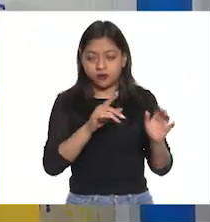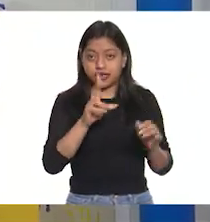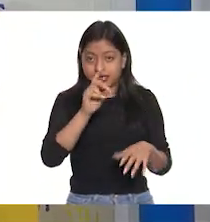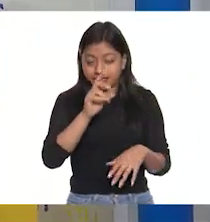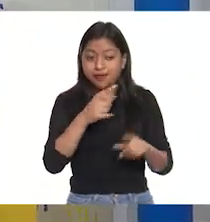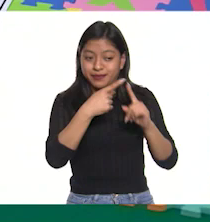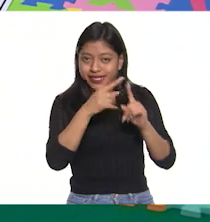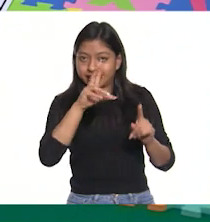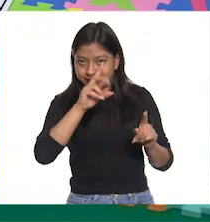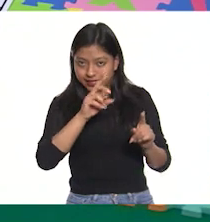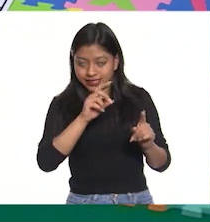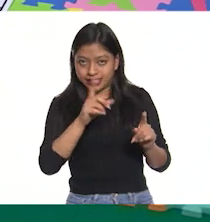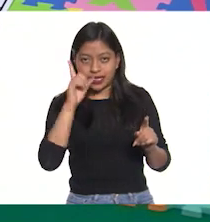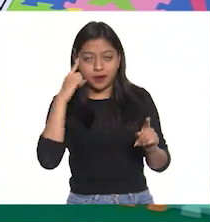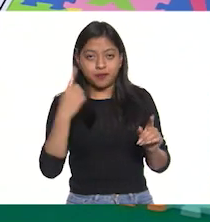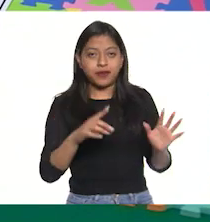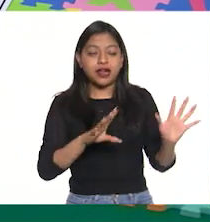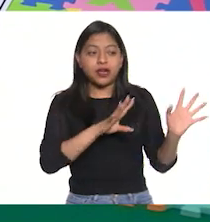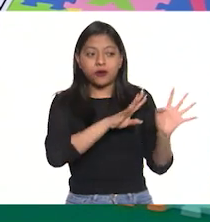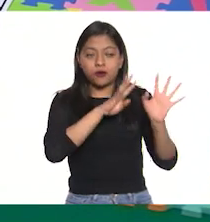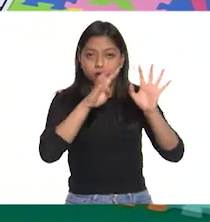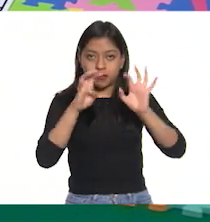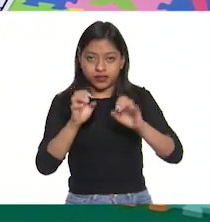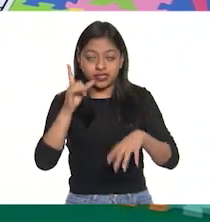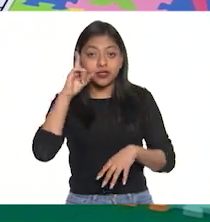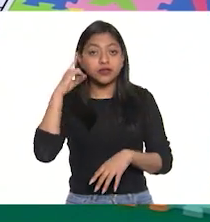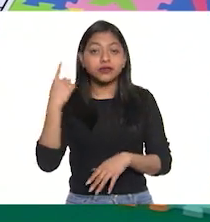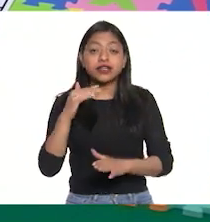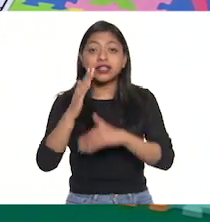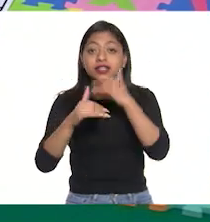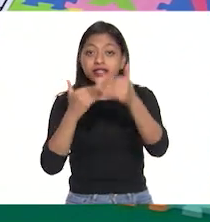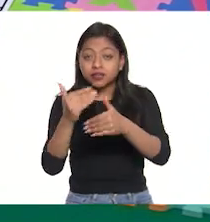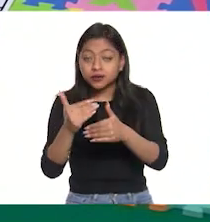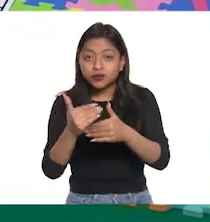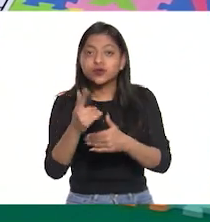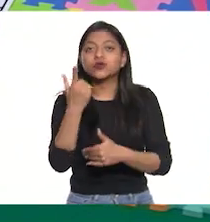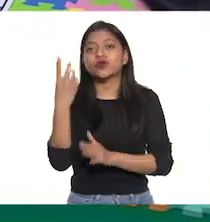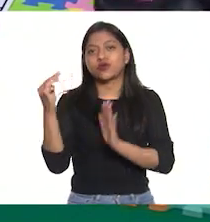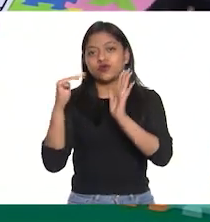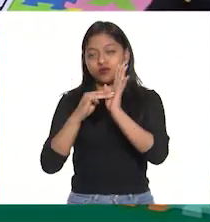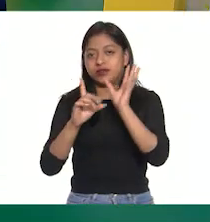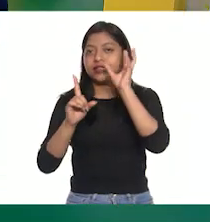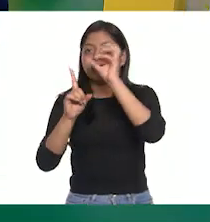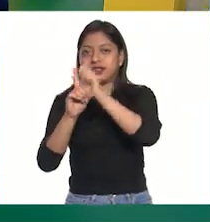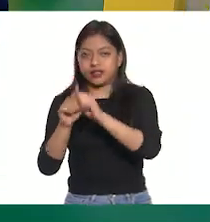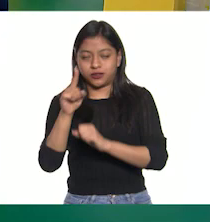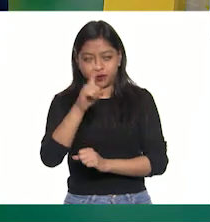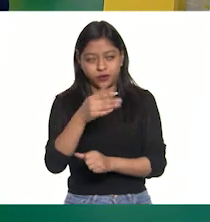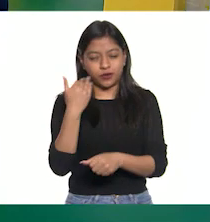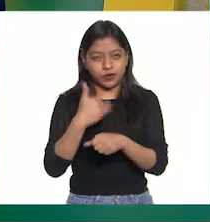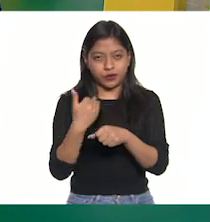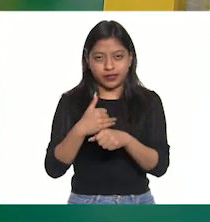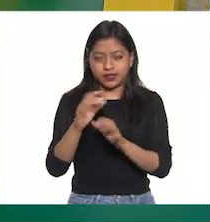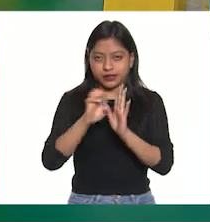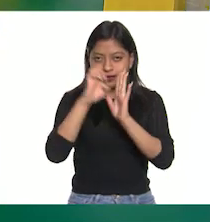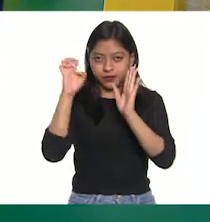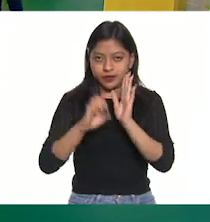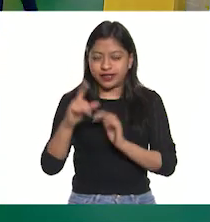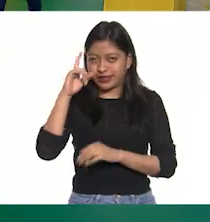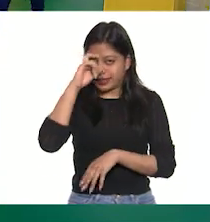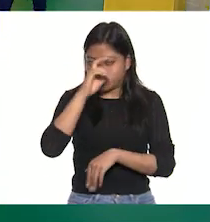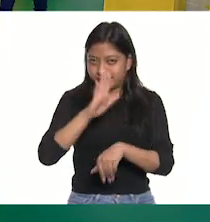sí, y luego me falta una centena completa para llegar a 1000. Muy bien. Ahora, supongamos entonces, voy a ponerte una más